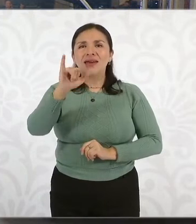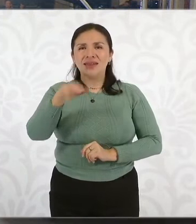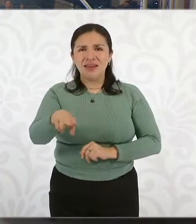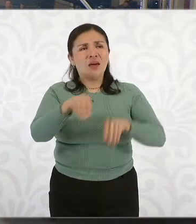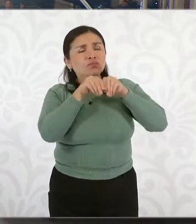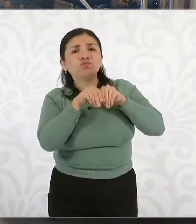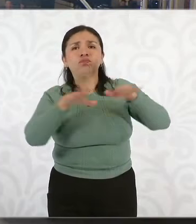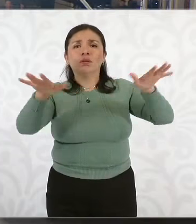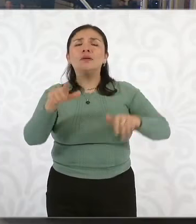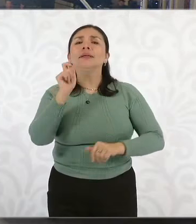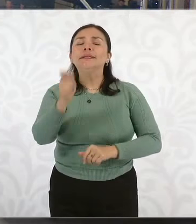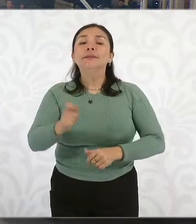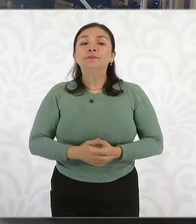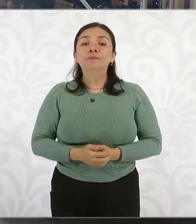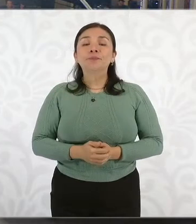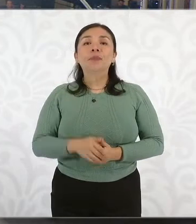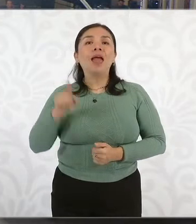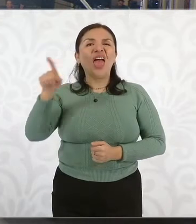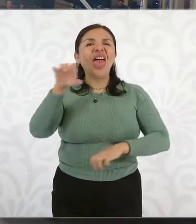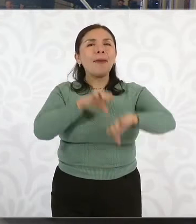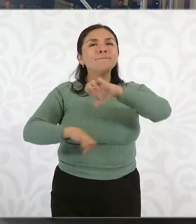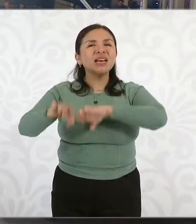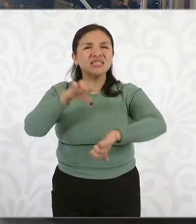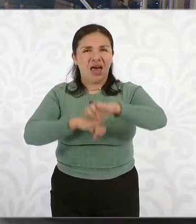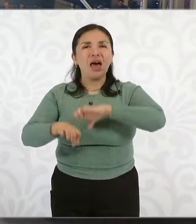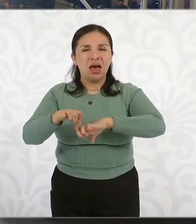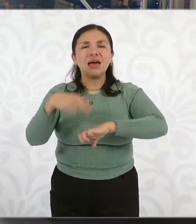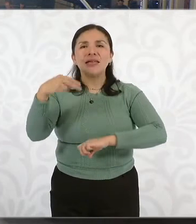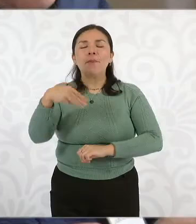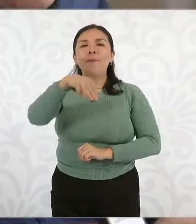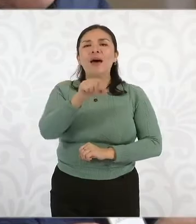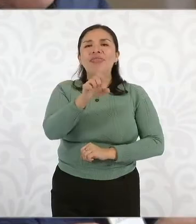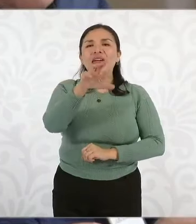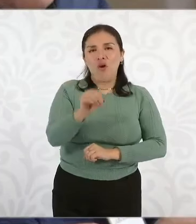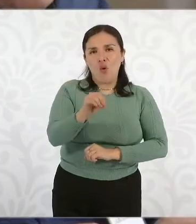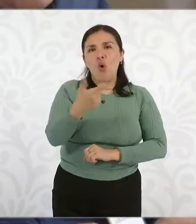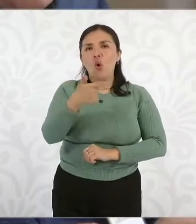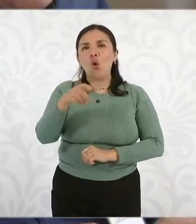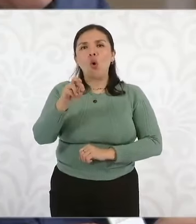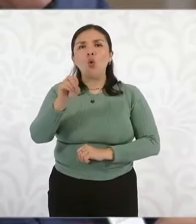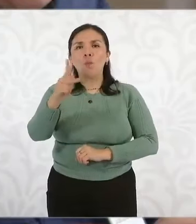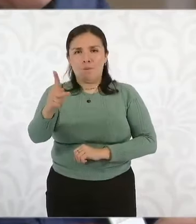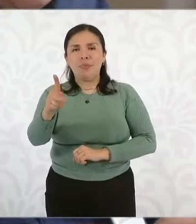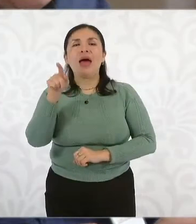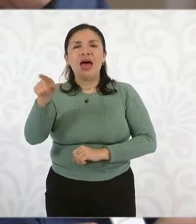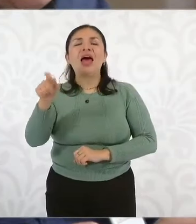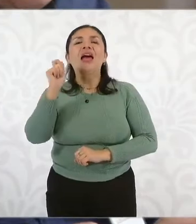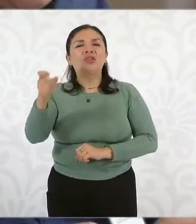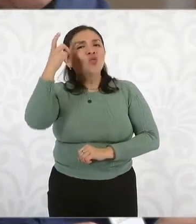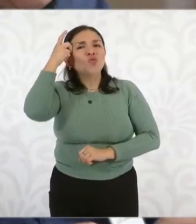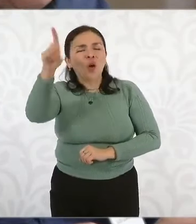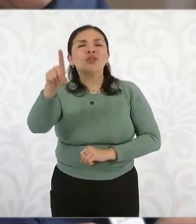conocer que la empresa Madero Group, quien es dueño de la marca La Derecha